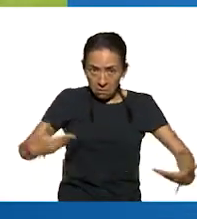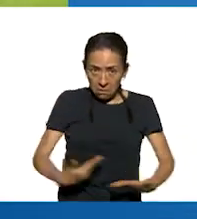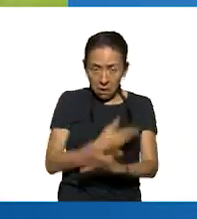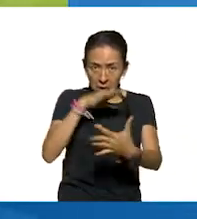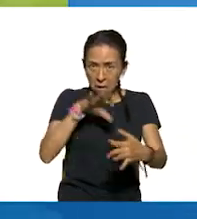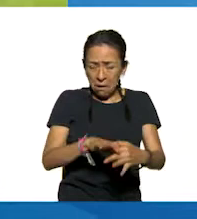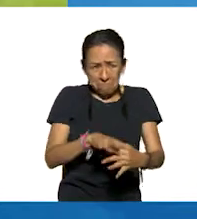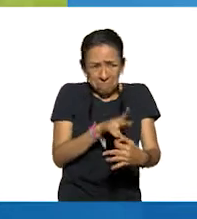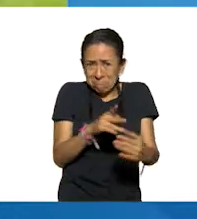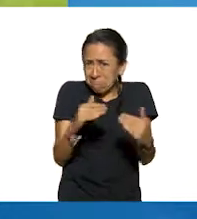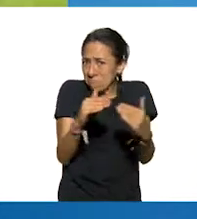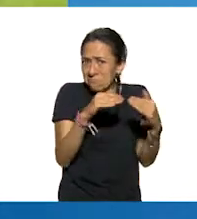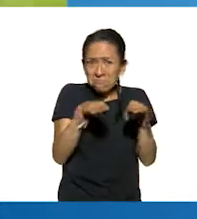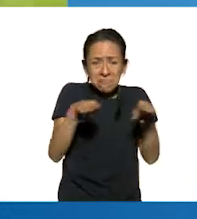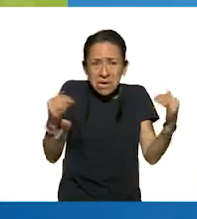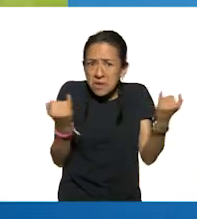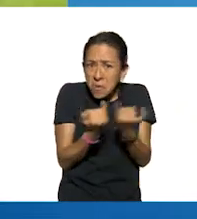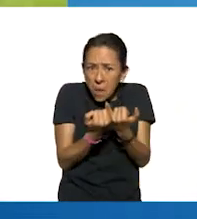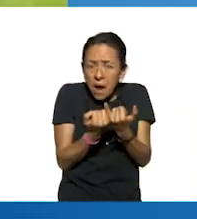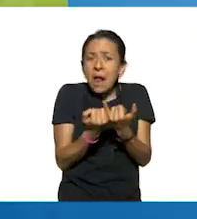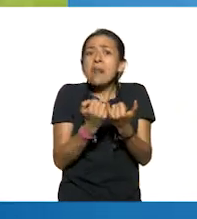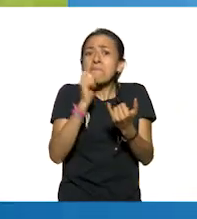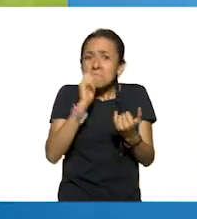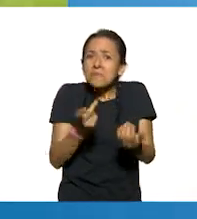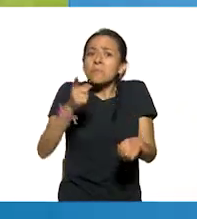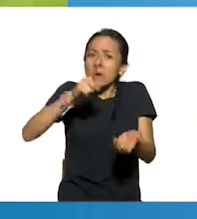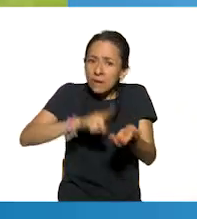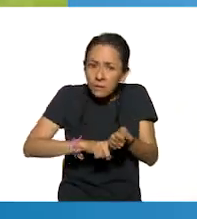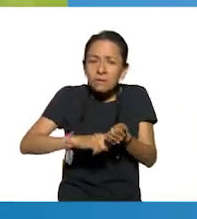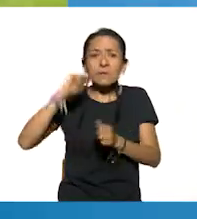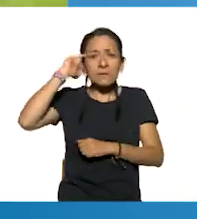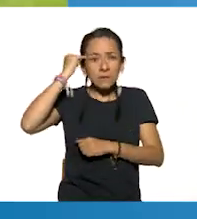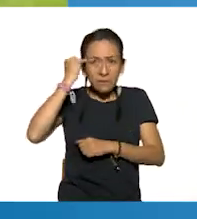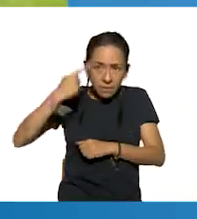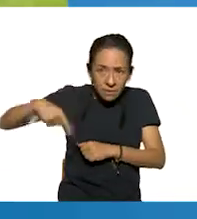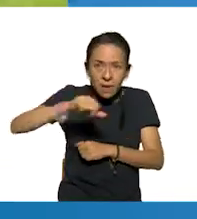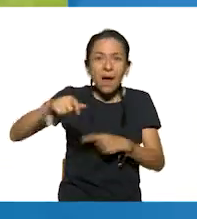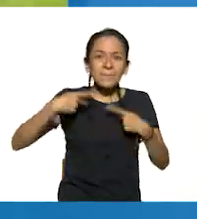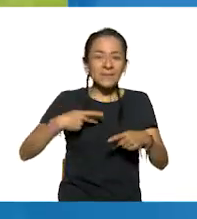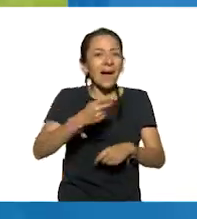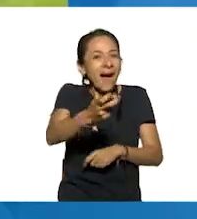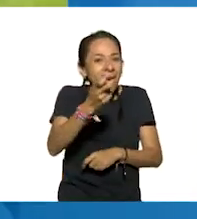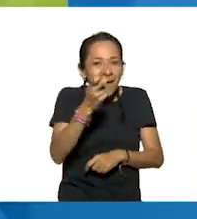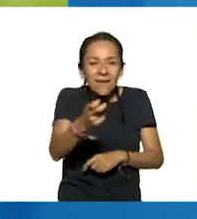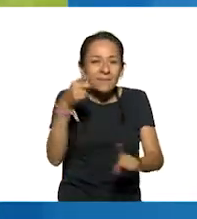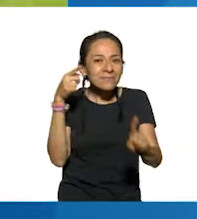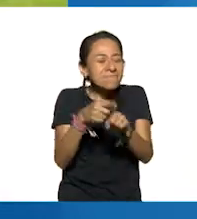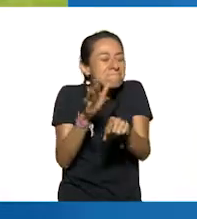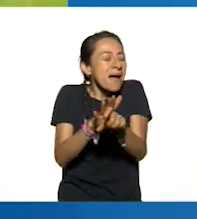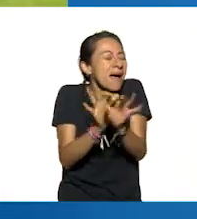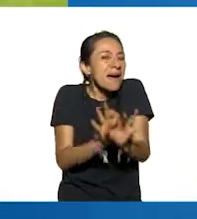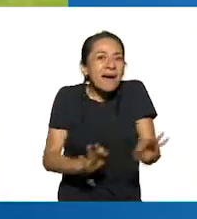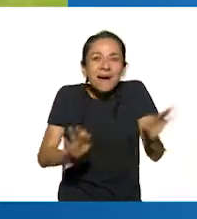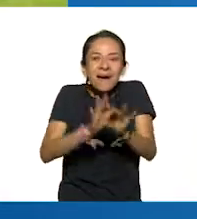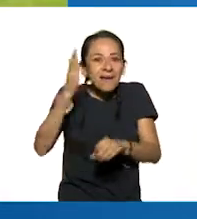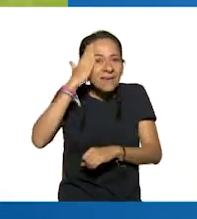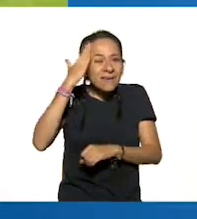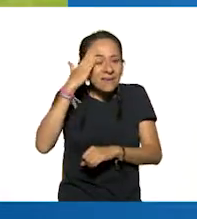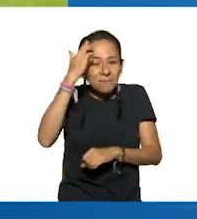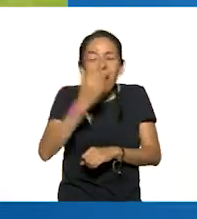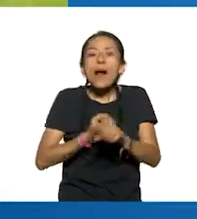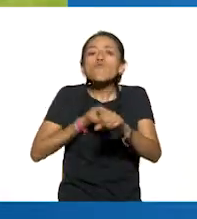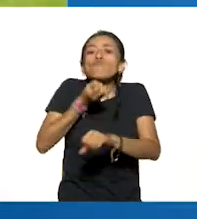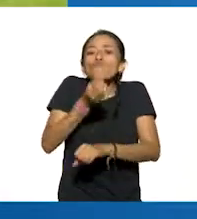indígenas. Y eso es el aporte más valioso de Juárez. Y miren, ahora